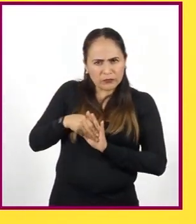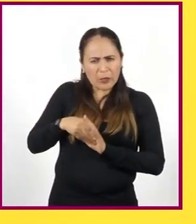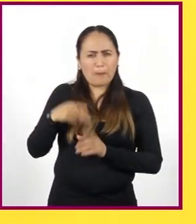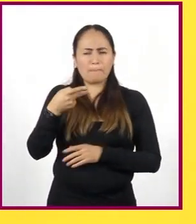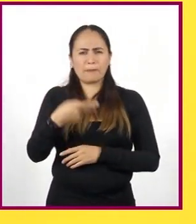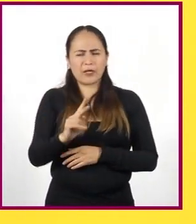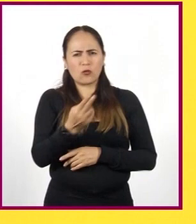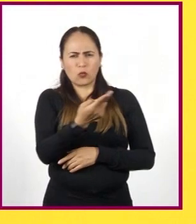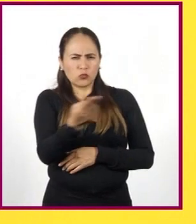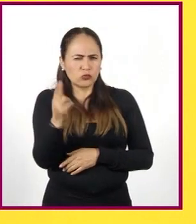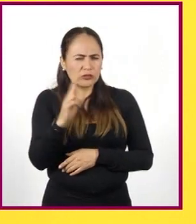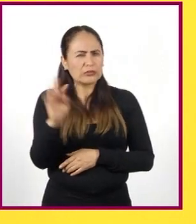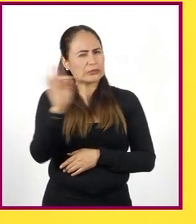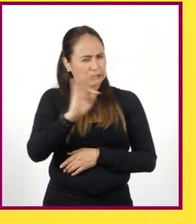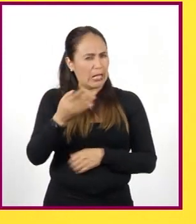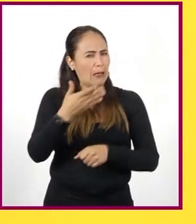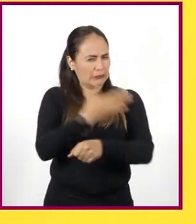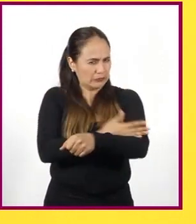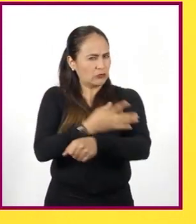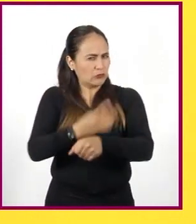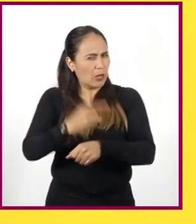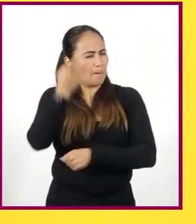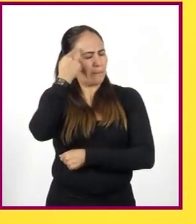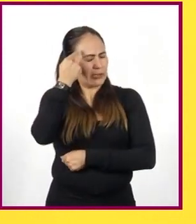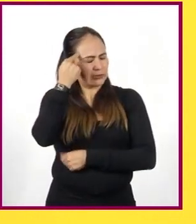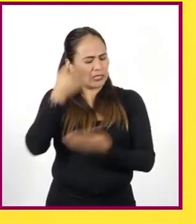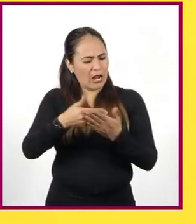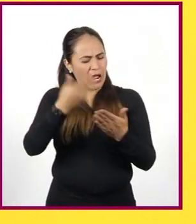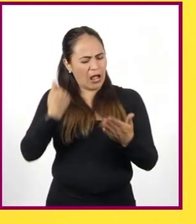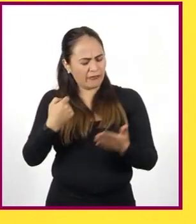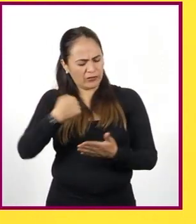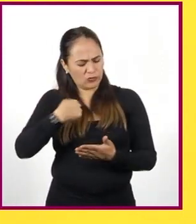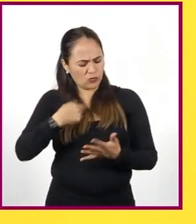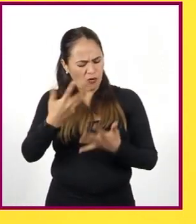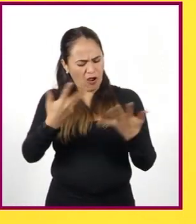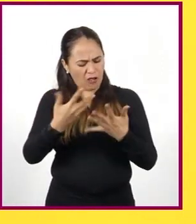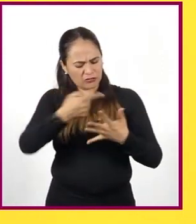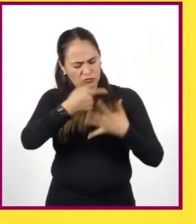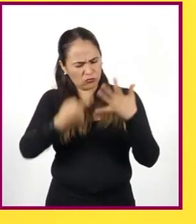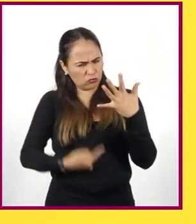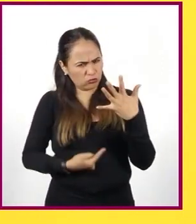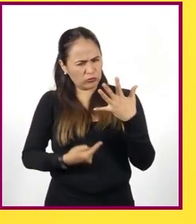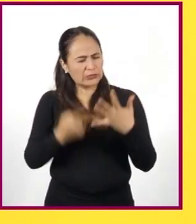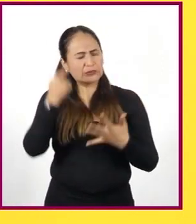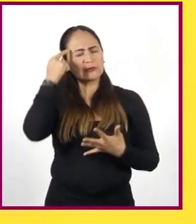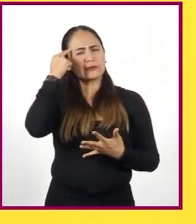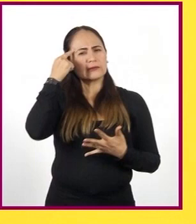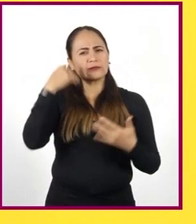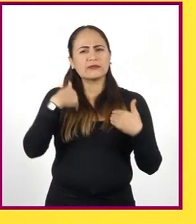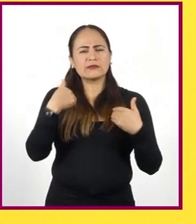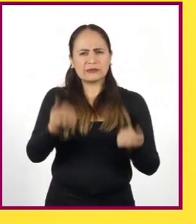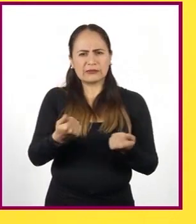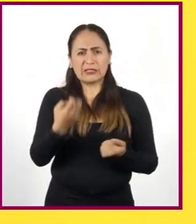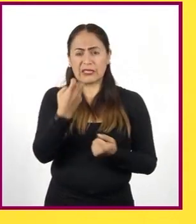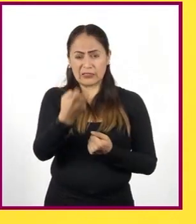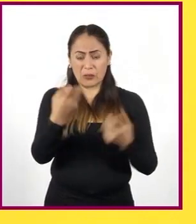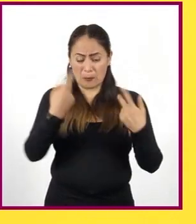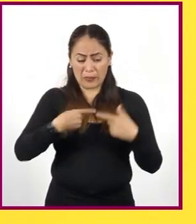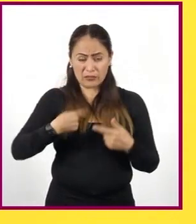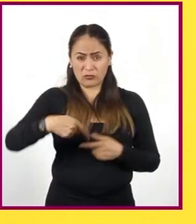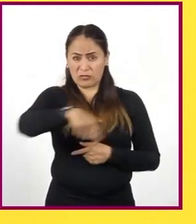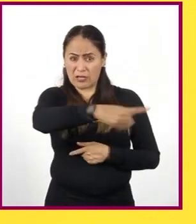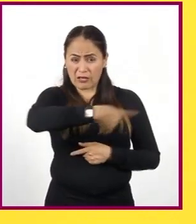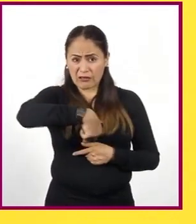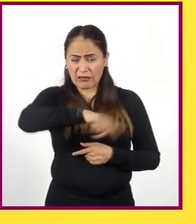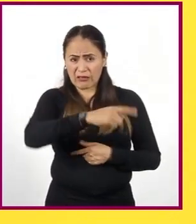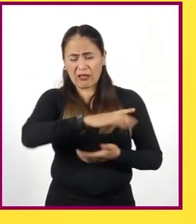han replicado alguna de las conductas que se acaban de mencionar. Hacerse conscientes de que éstas atentan contra la dignidad de las